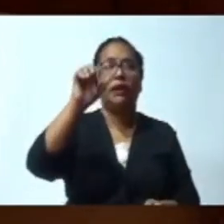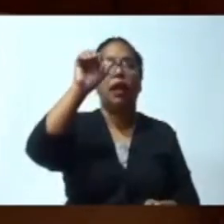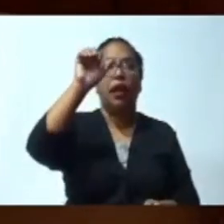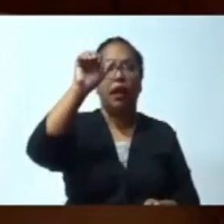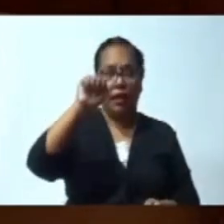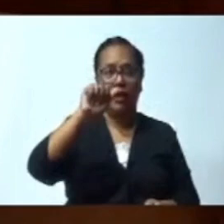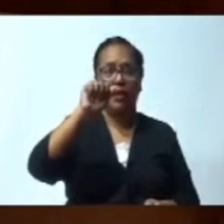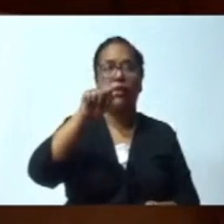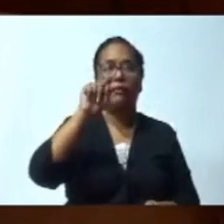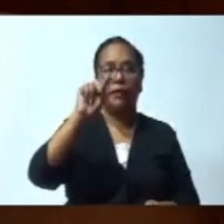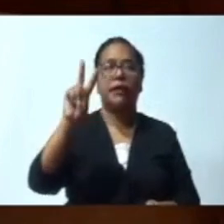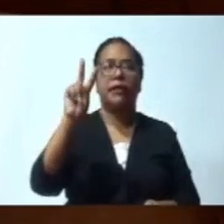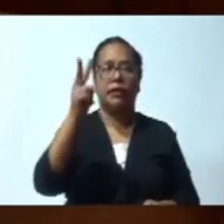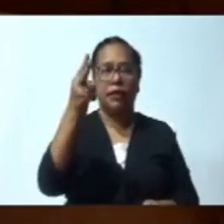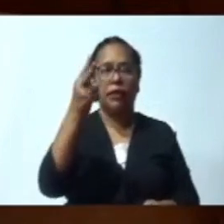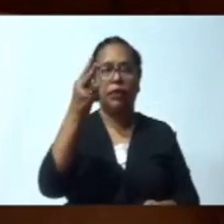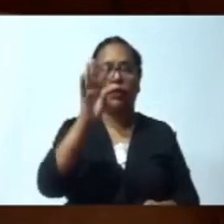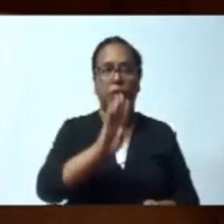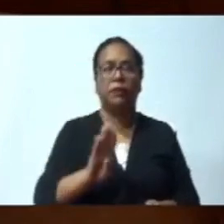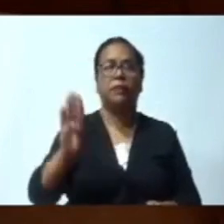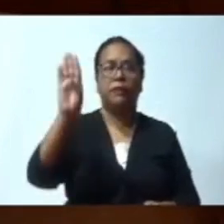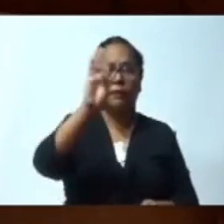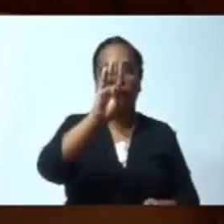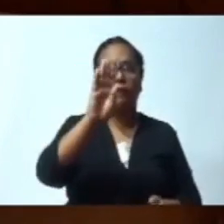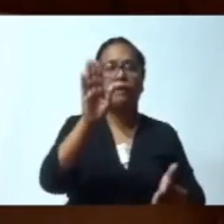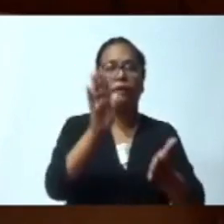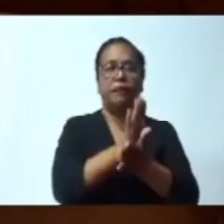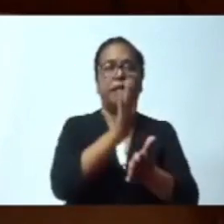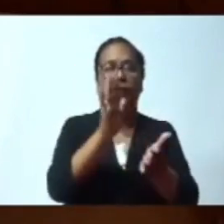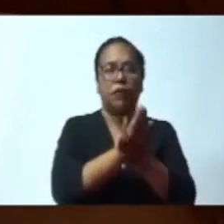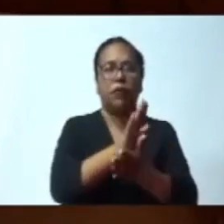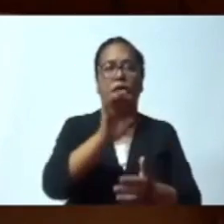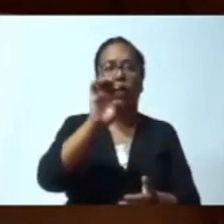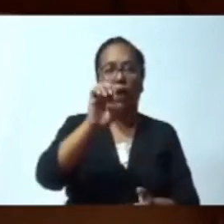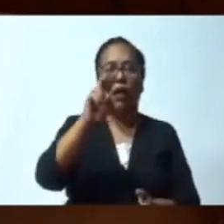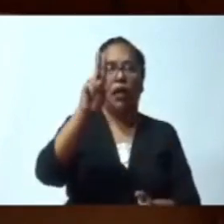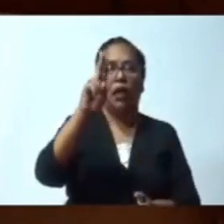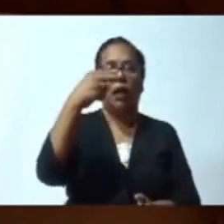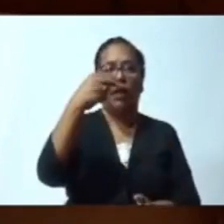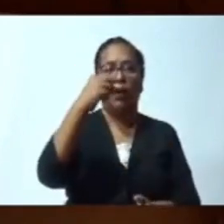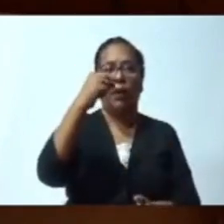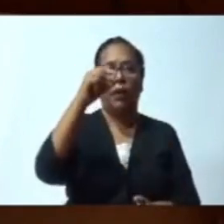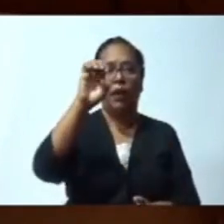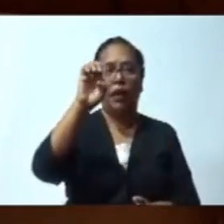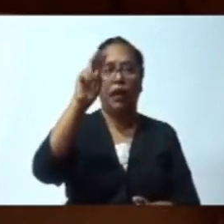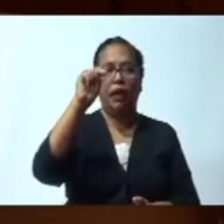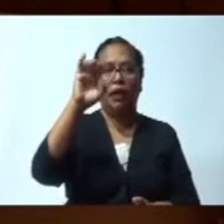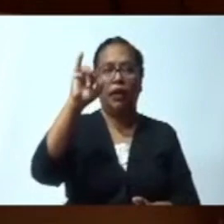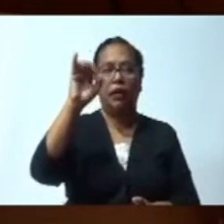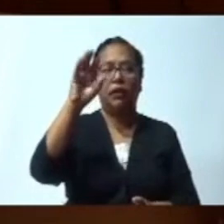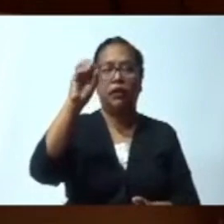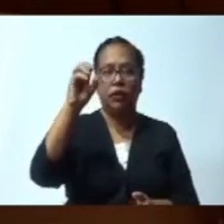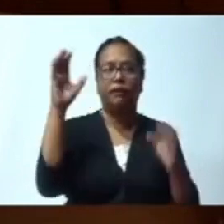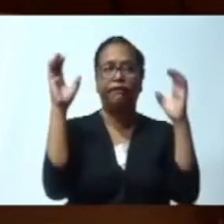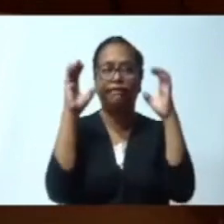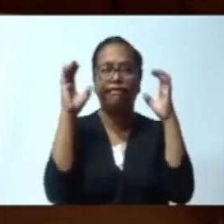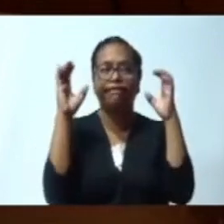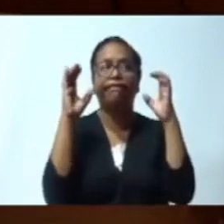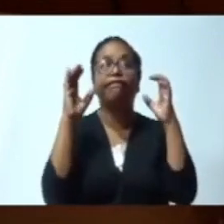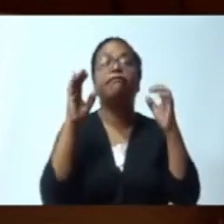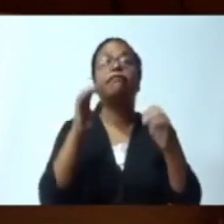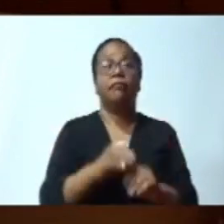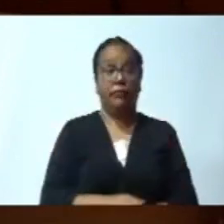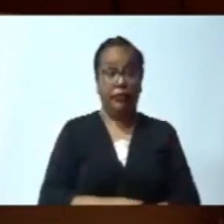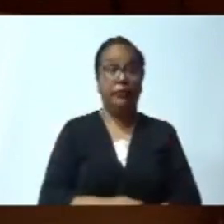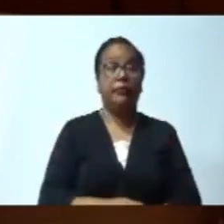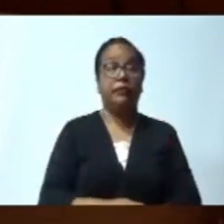de bachillerato, Escuela Junino María de Hostos, Constanza. Presidente, yo tuve la oportunidad